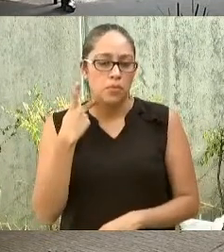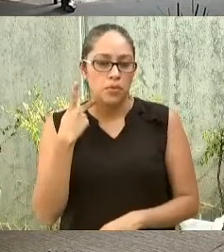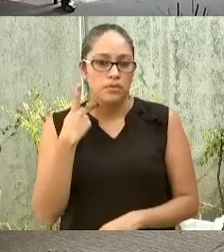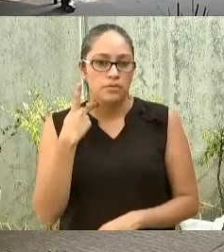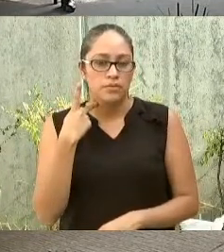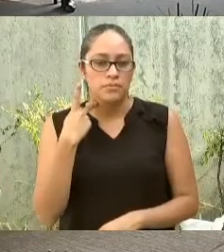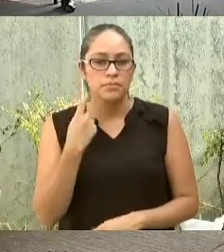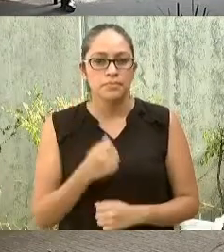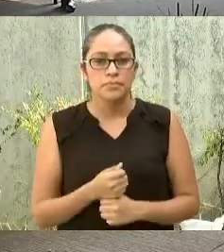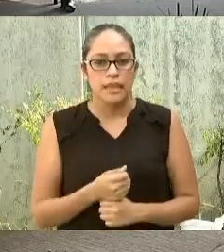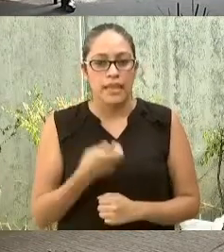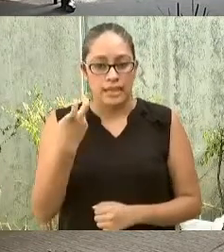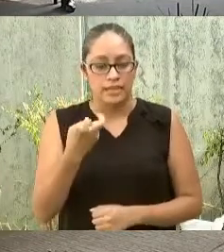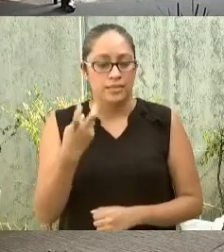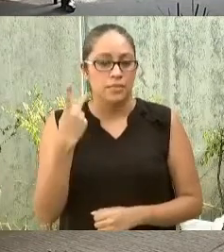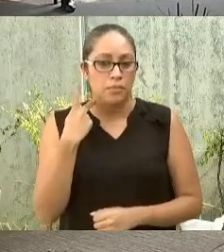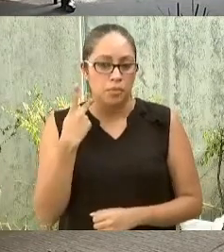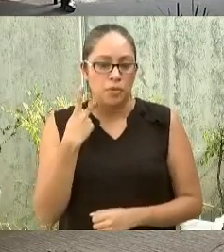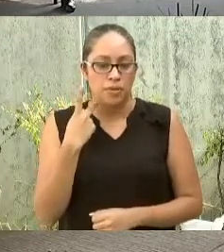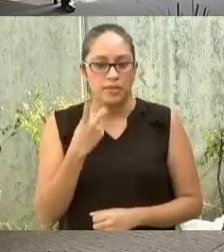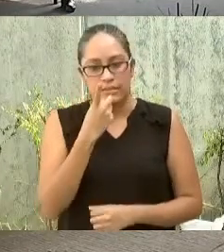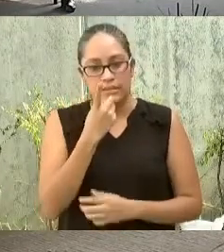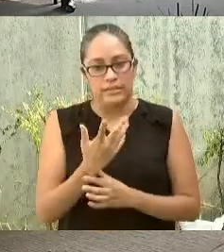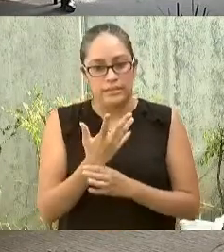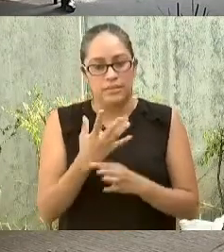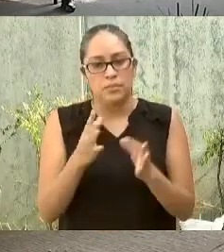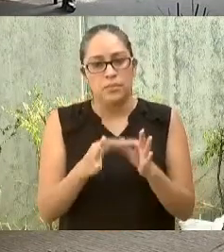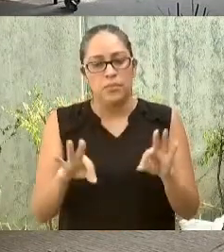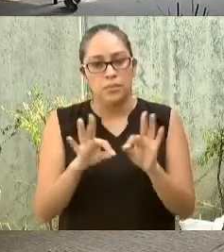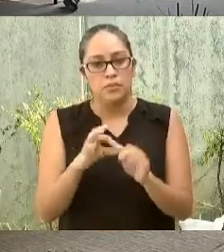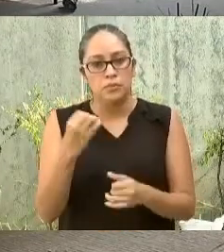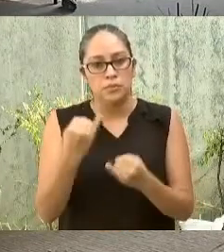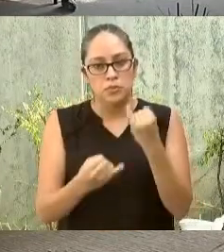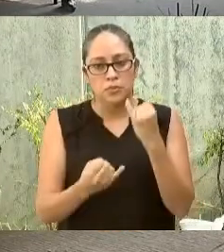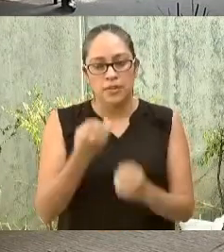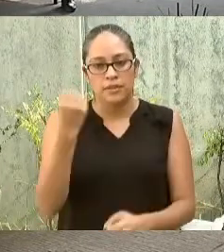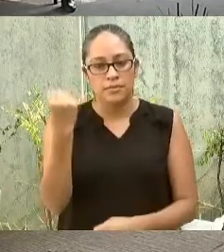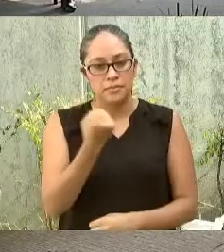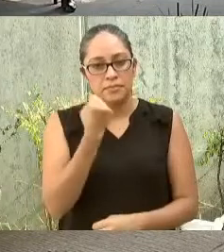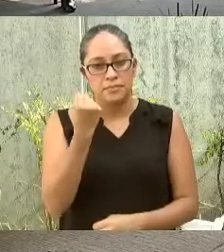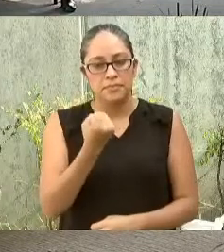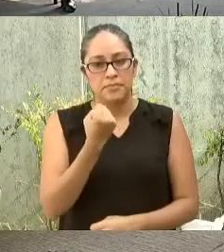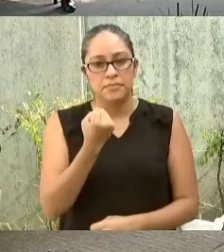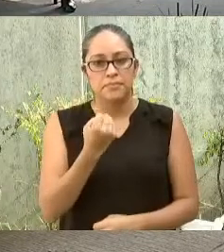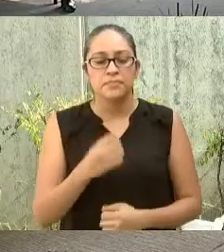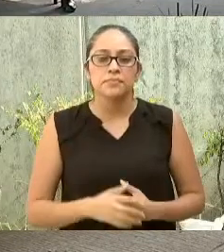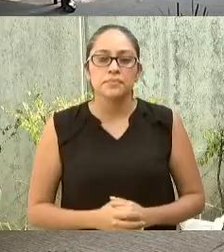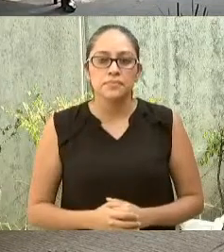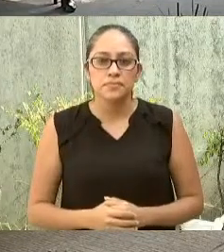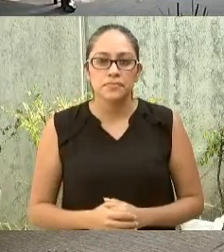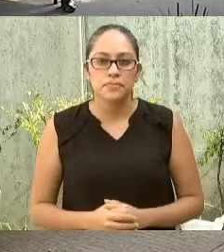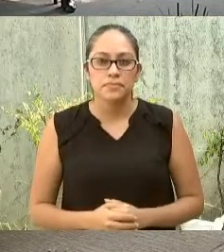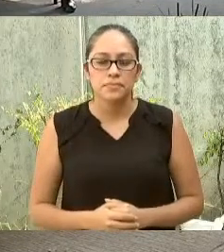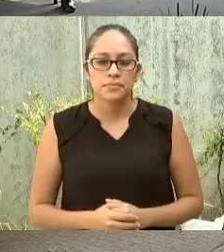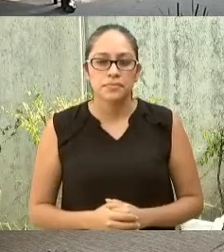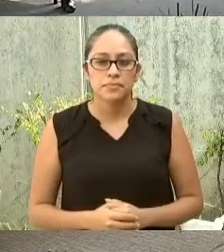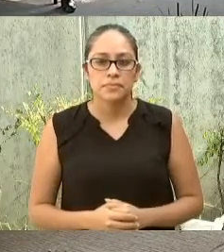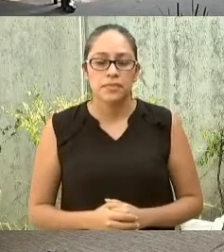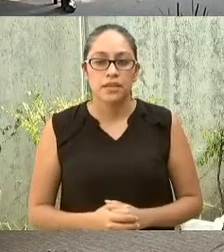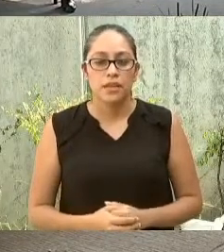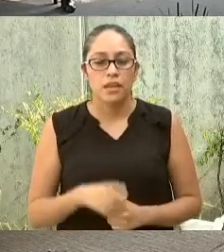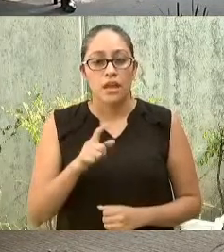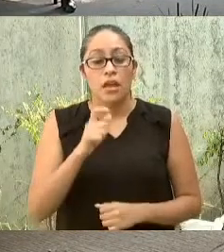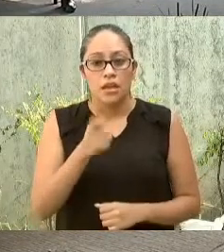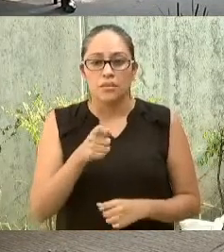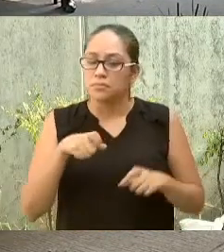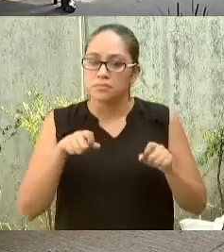cuenta mucho la suerte. Maquiavelo decía que la política requería de virtud y de fortuna,